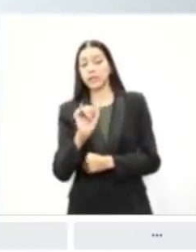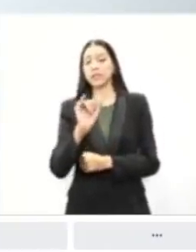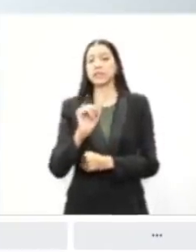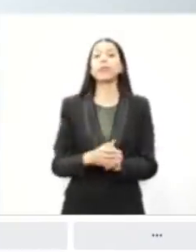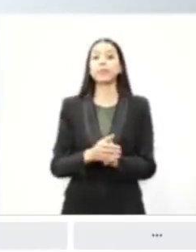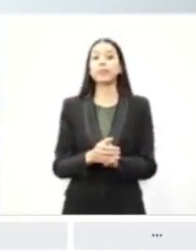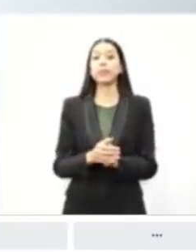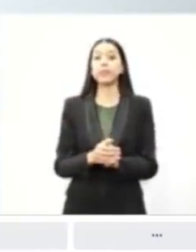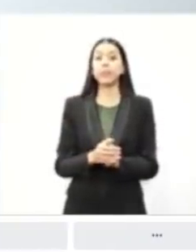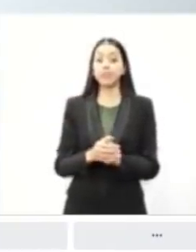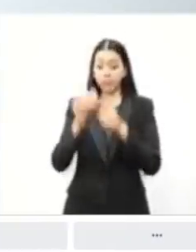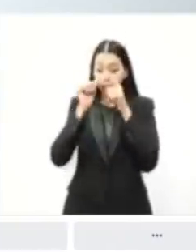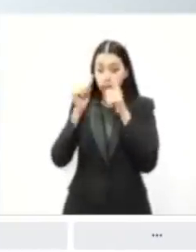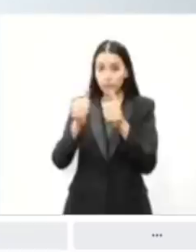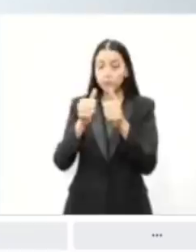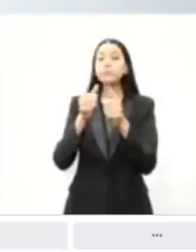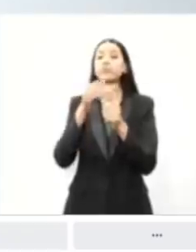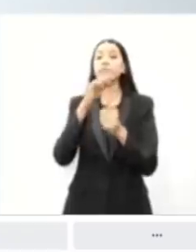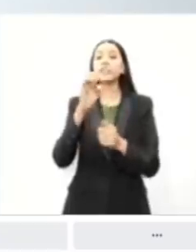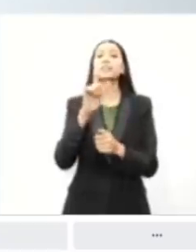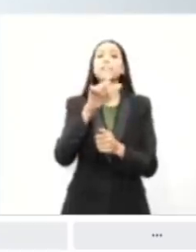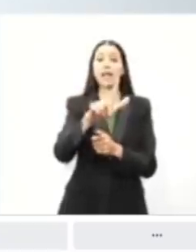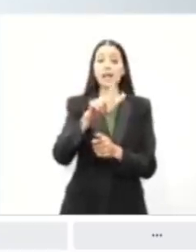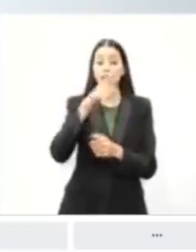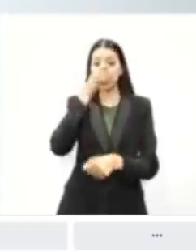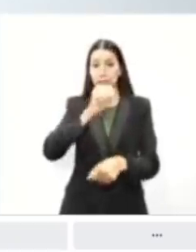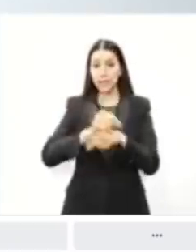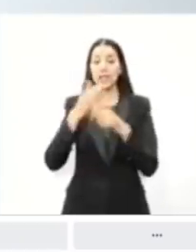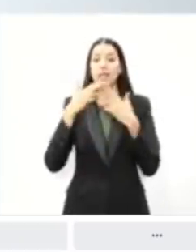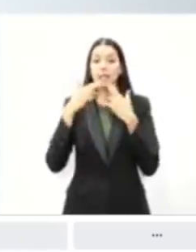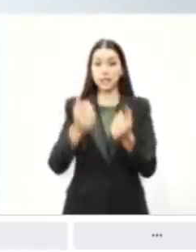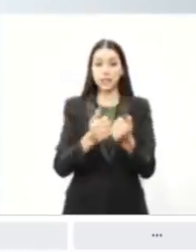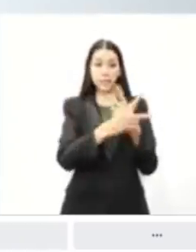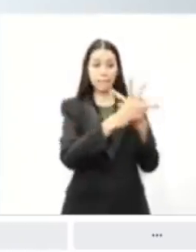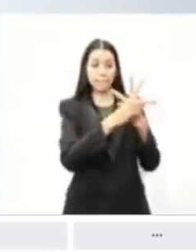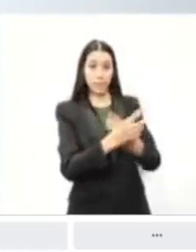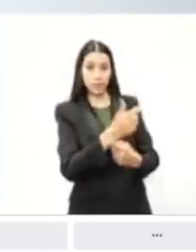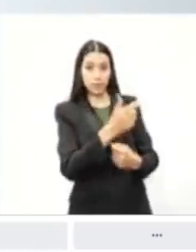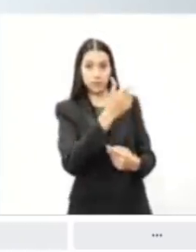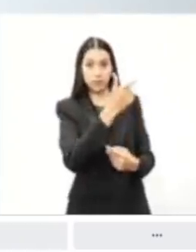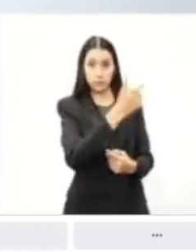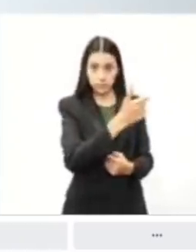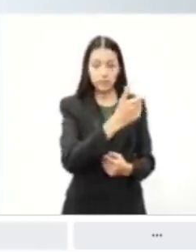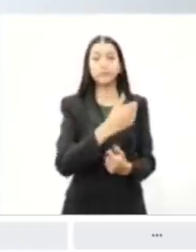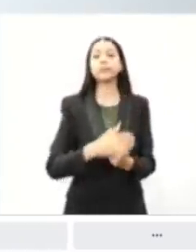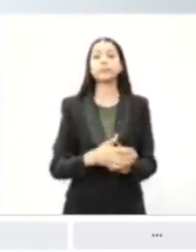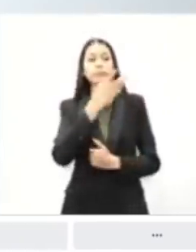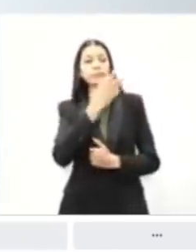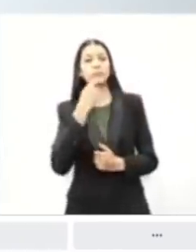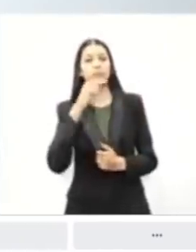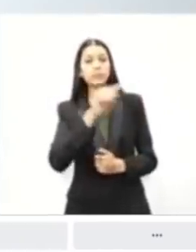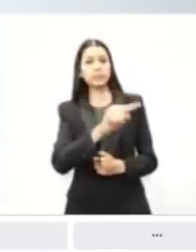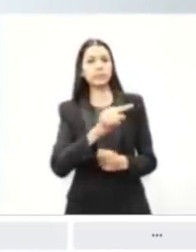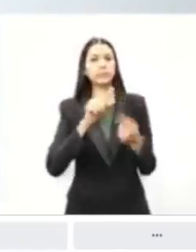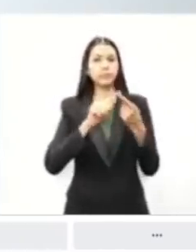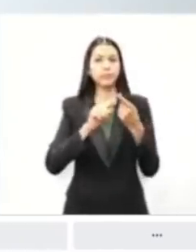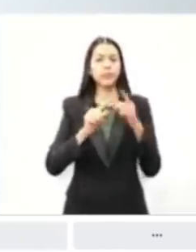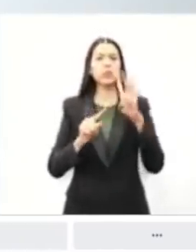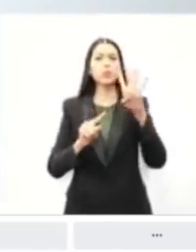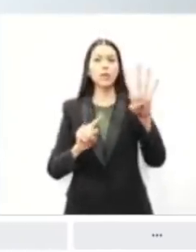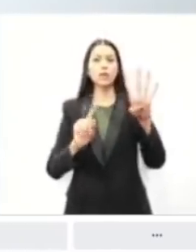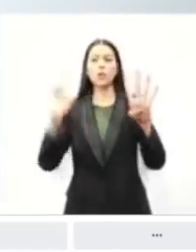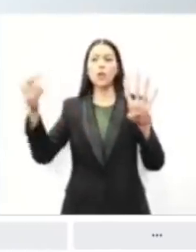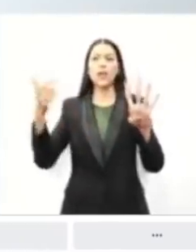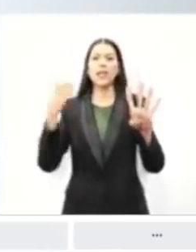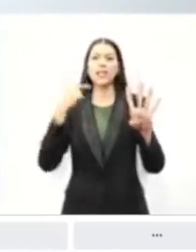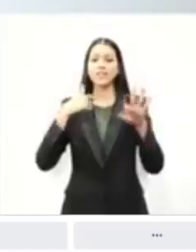Procuraduría Fiscal Federal de Investigación de la Secretaría de Hacienda y Crédito Público. Las denuncias fueron en contra de 4 exfuncionarios